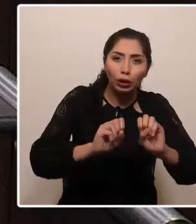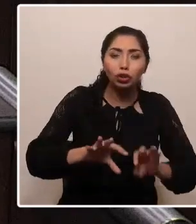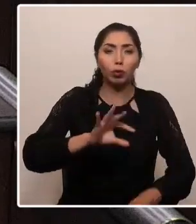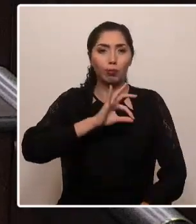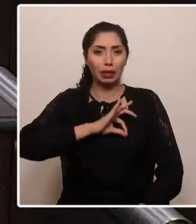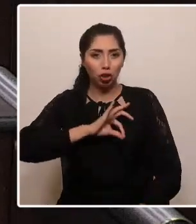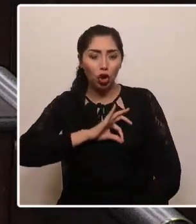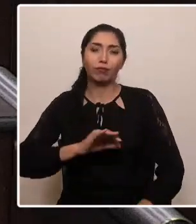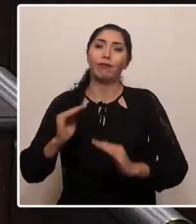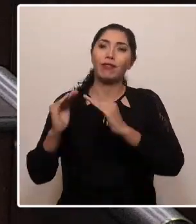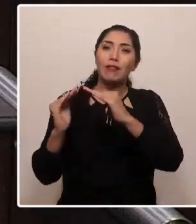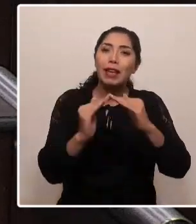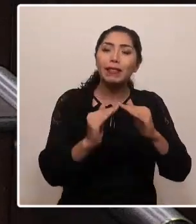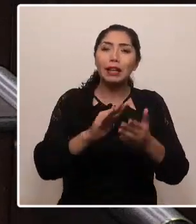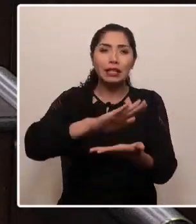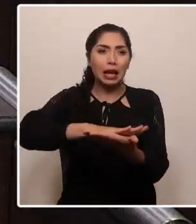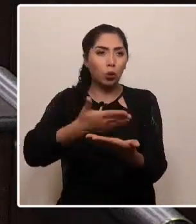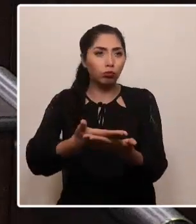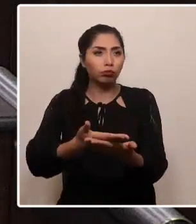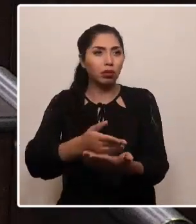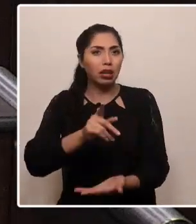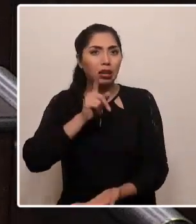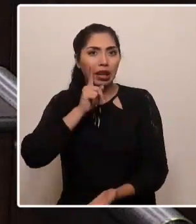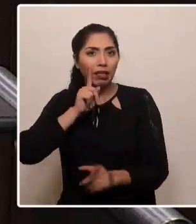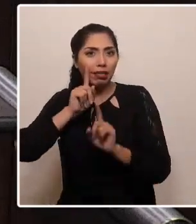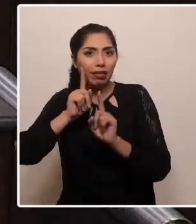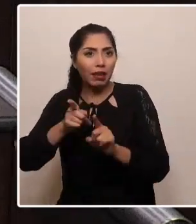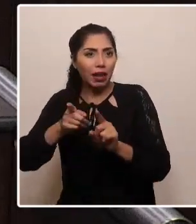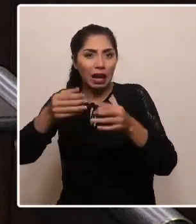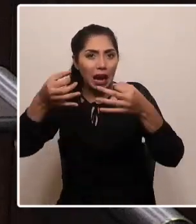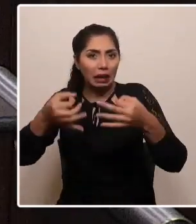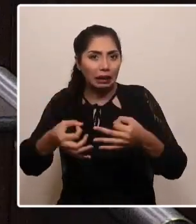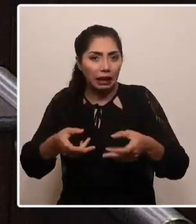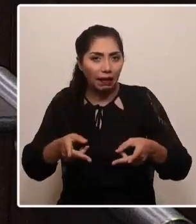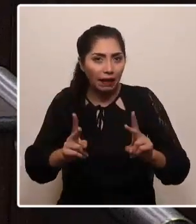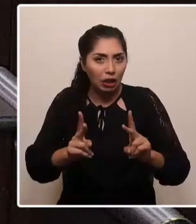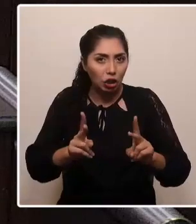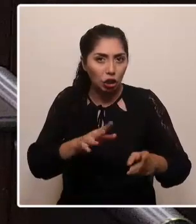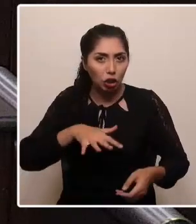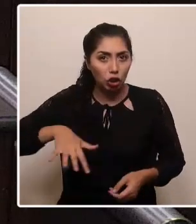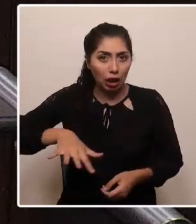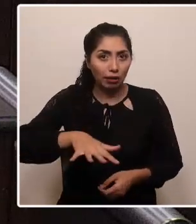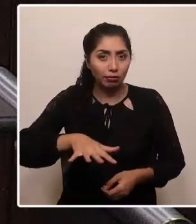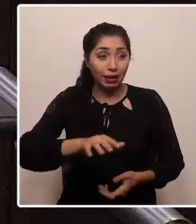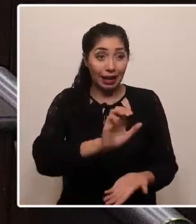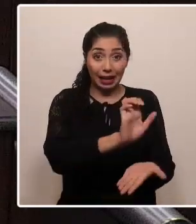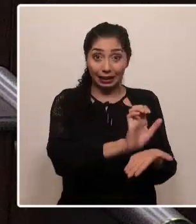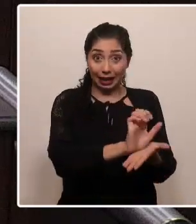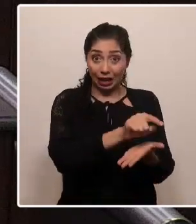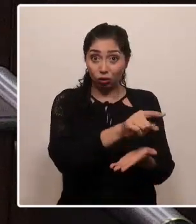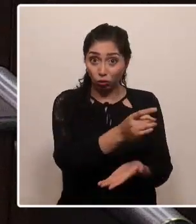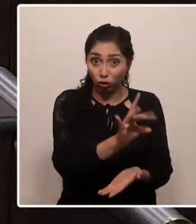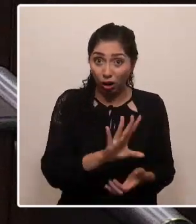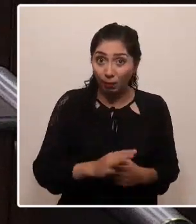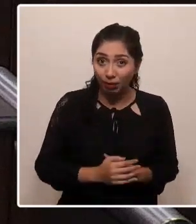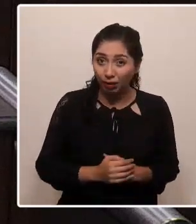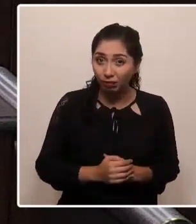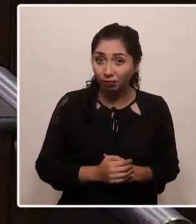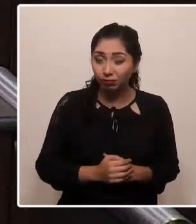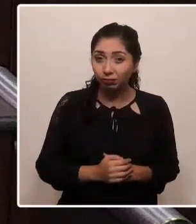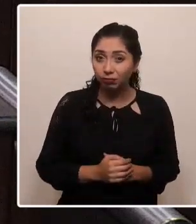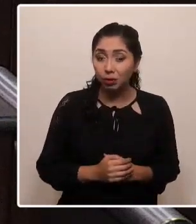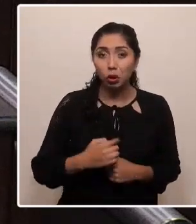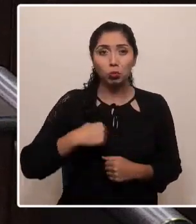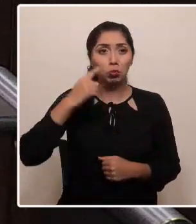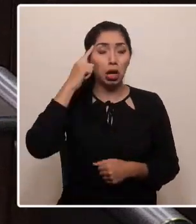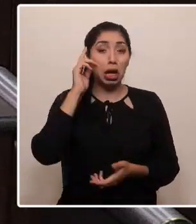en salud, es ¿quién debe proveer los derechos sociales? ¿Solo el Estado? Me parece que el Estado no debe